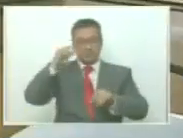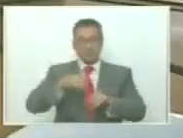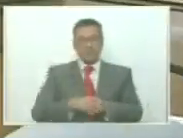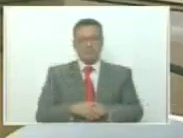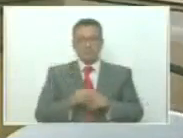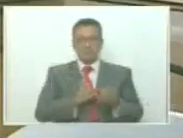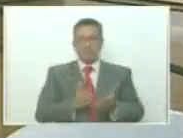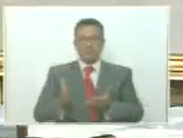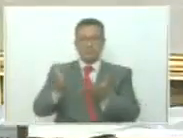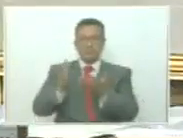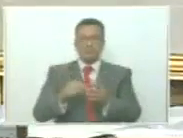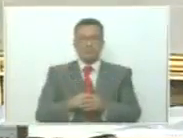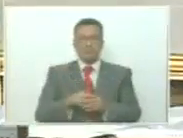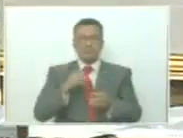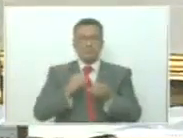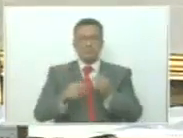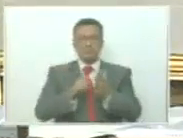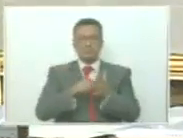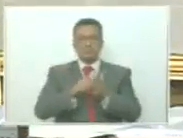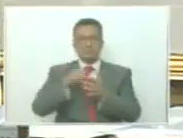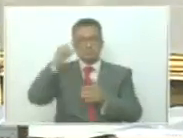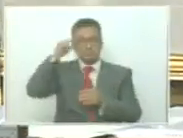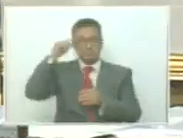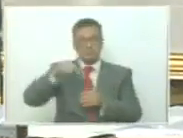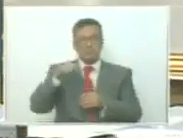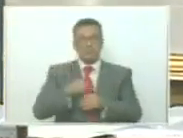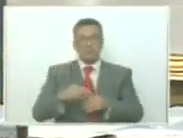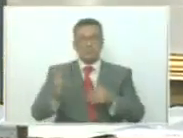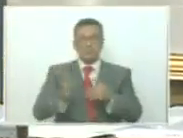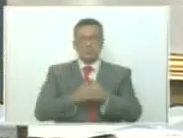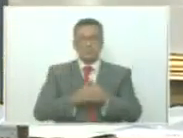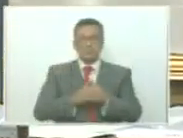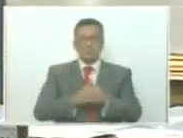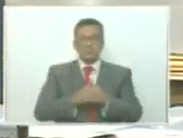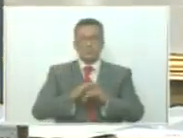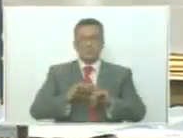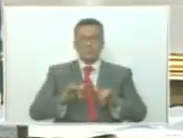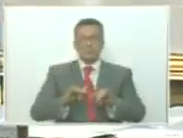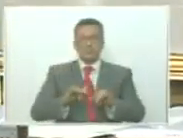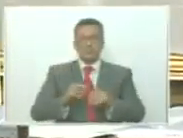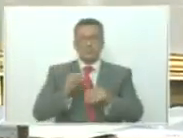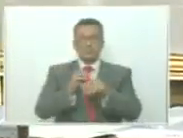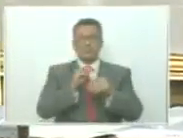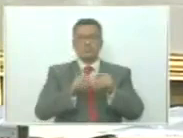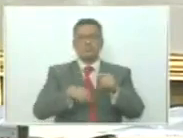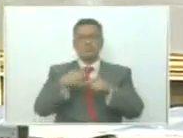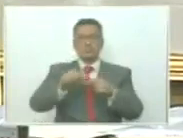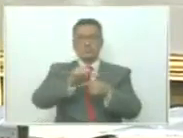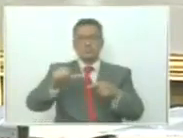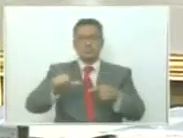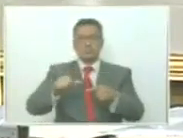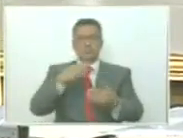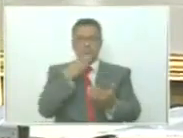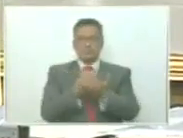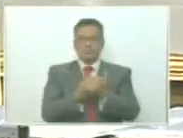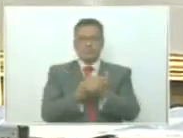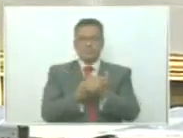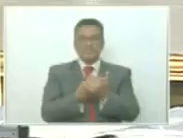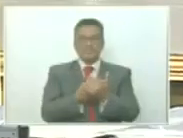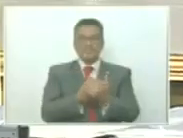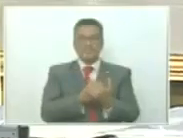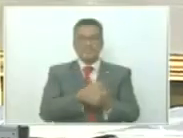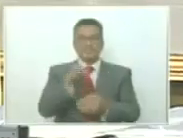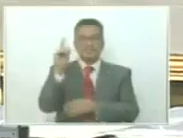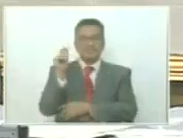ciudadano presidente. Agotados los puntos del orden del día, se cierra la sesión. Se convoca para la próxima semana. Muchas gracias, queridas